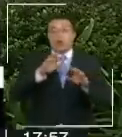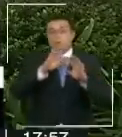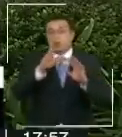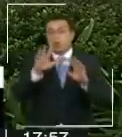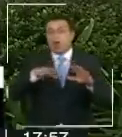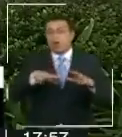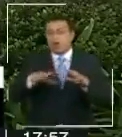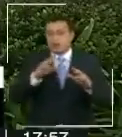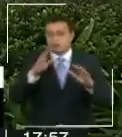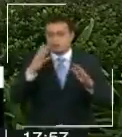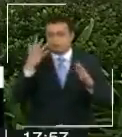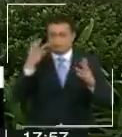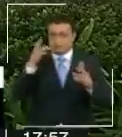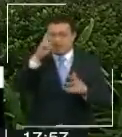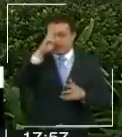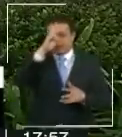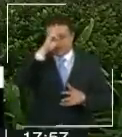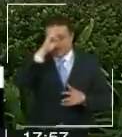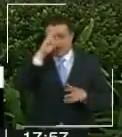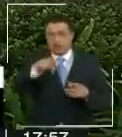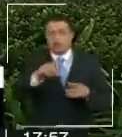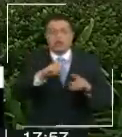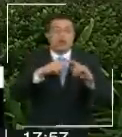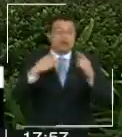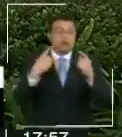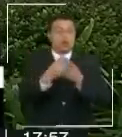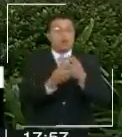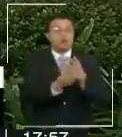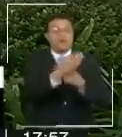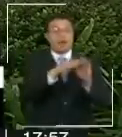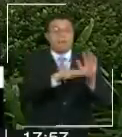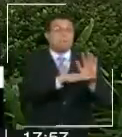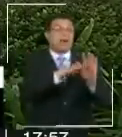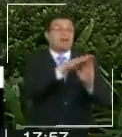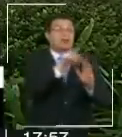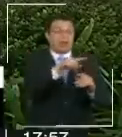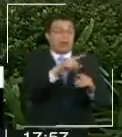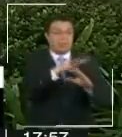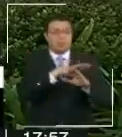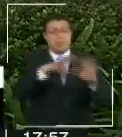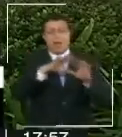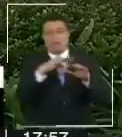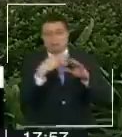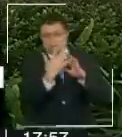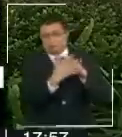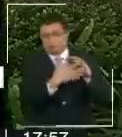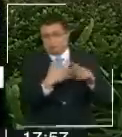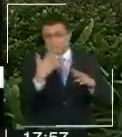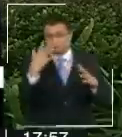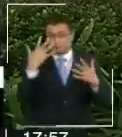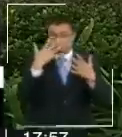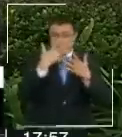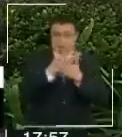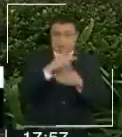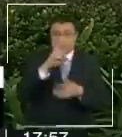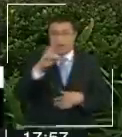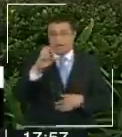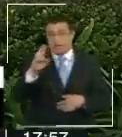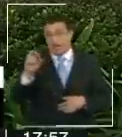los dirigentes de los partidos tradicionales de la nueva mayoría han enrarecido más este clima, toda